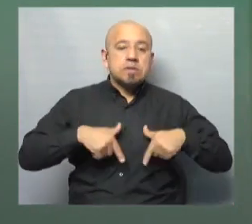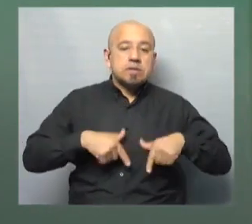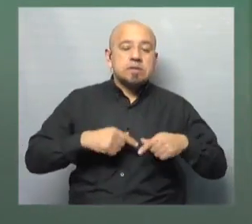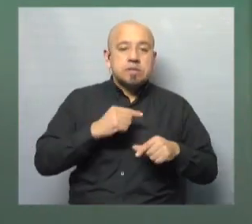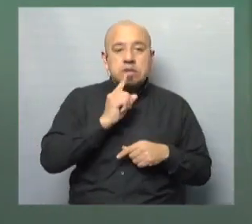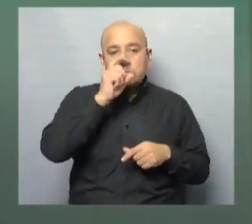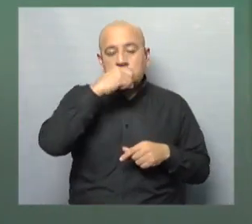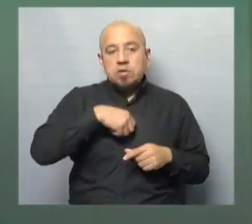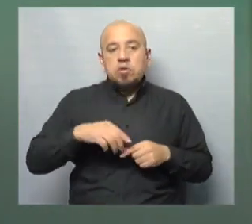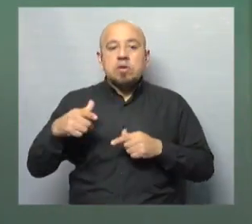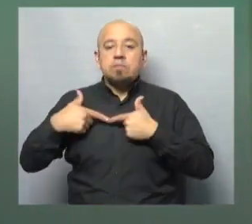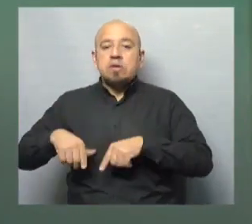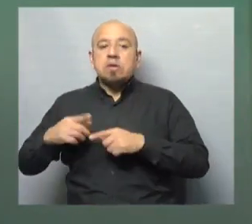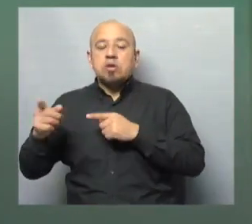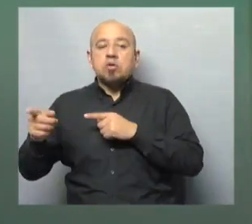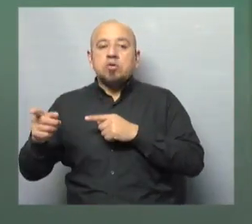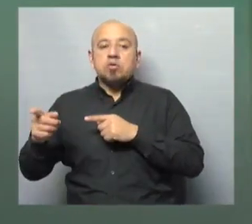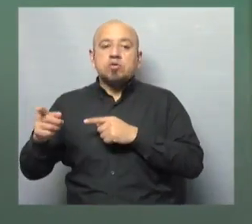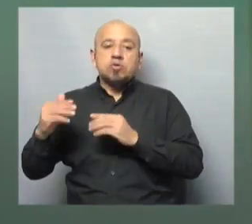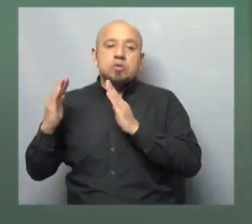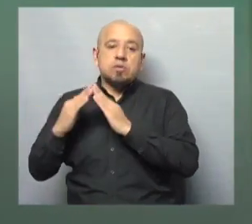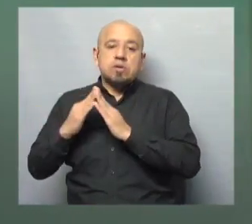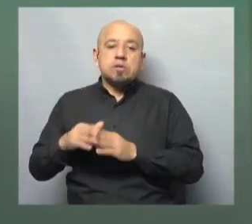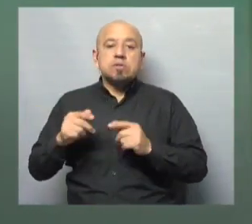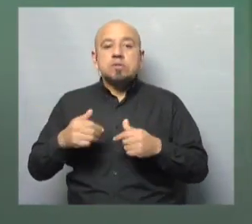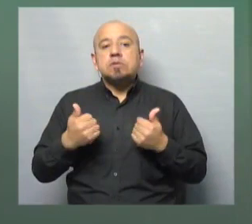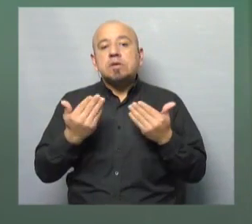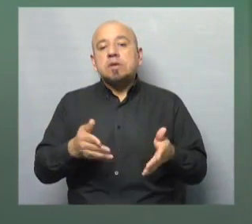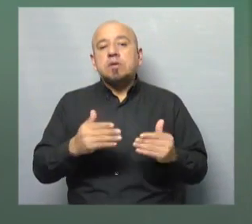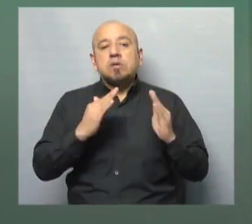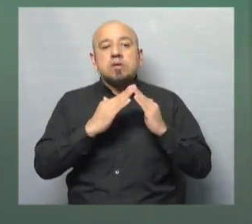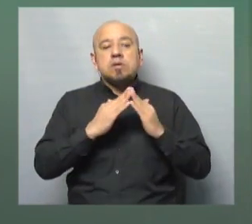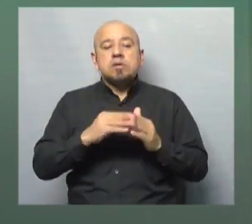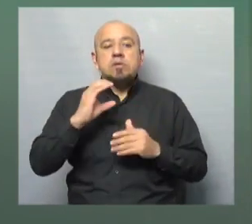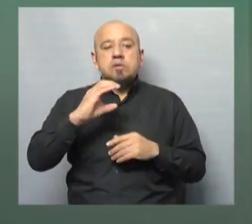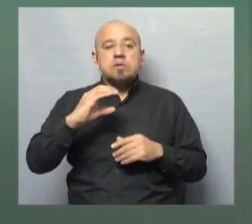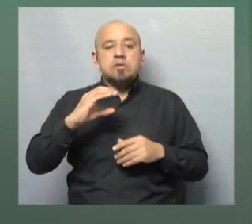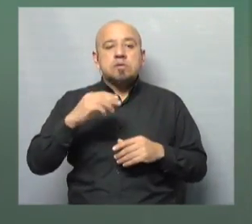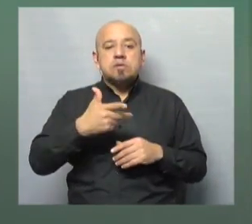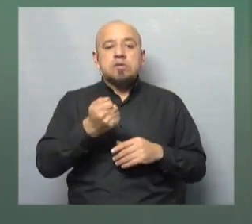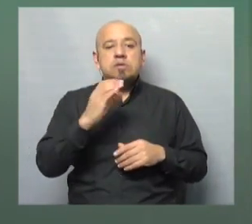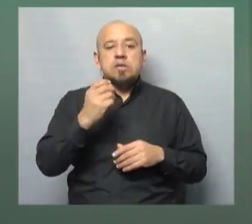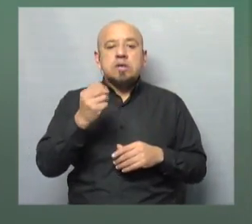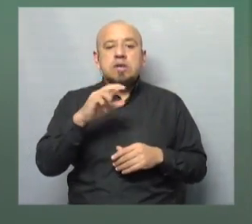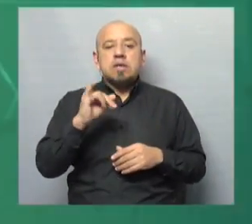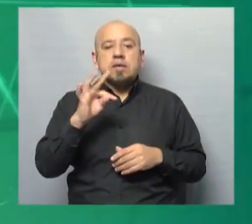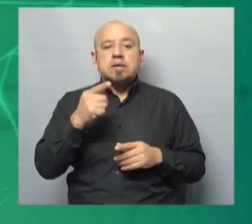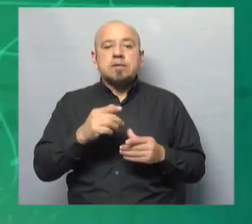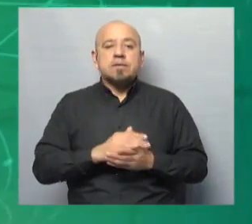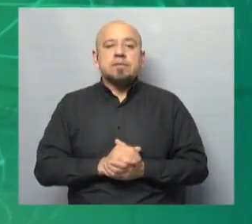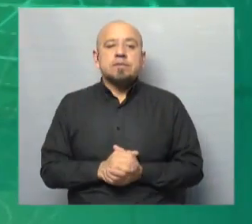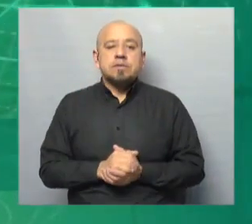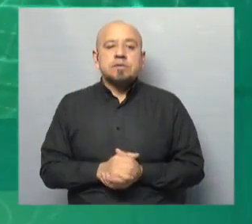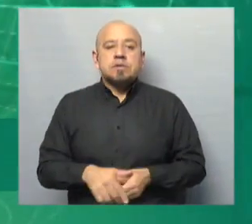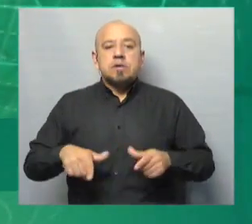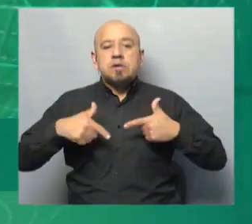y el ministerio de vivienda y ordenamiento territorial se entregaron viviendas zona de chacarita y hubo palabras el